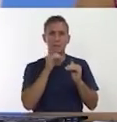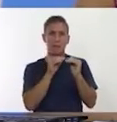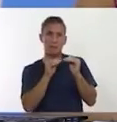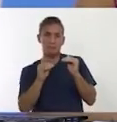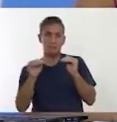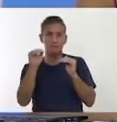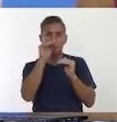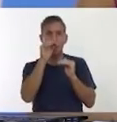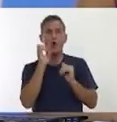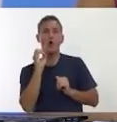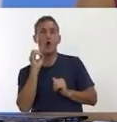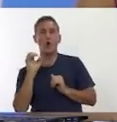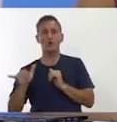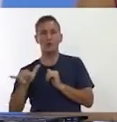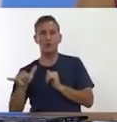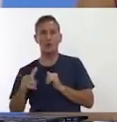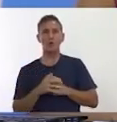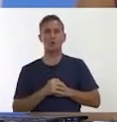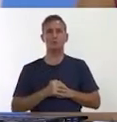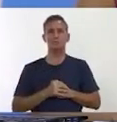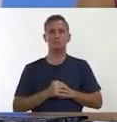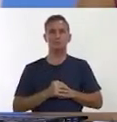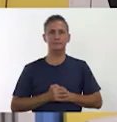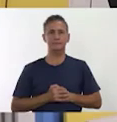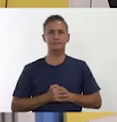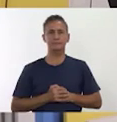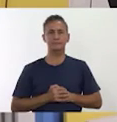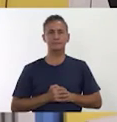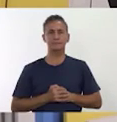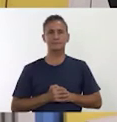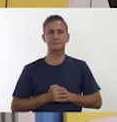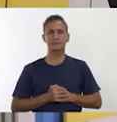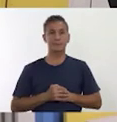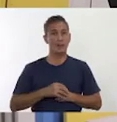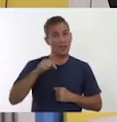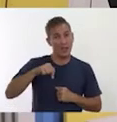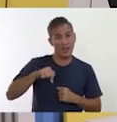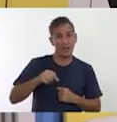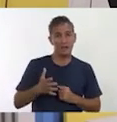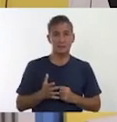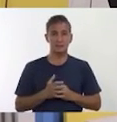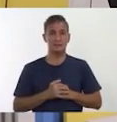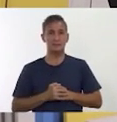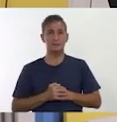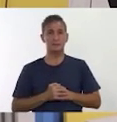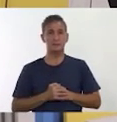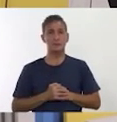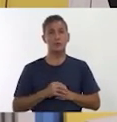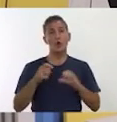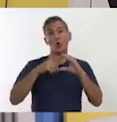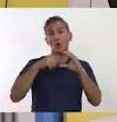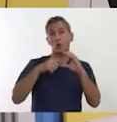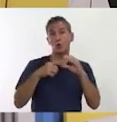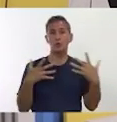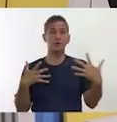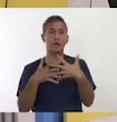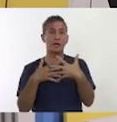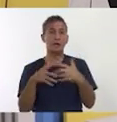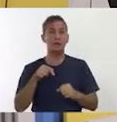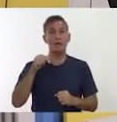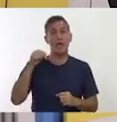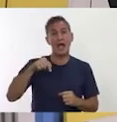mayor o igual para que ocurra el fotoefecto. Hasta aquí los contenidos referentes a este